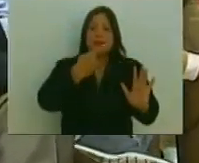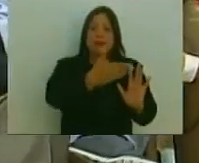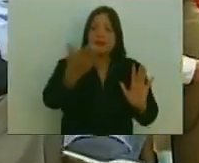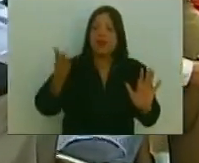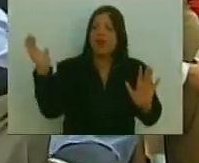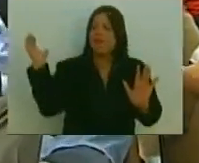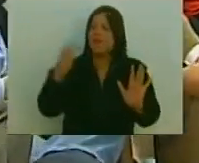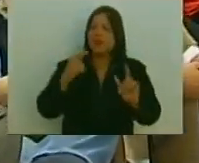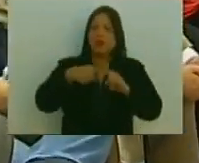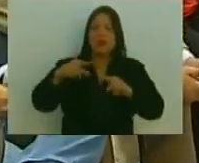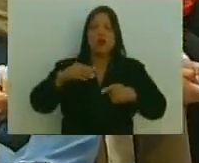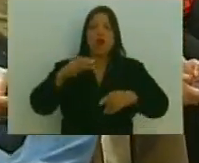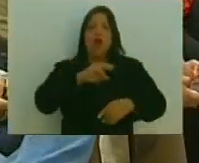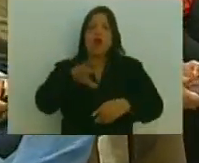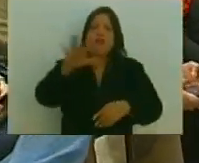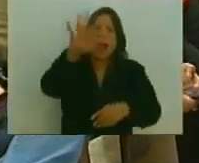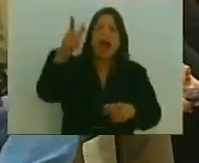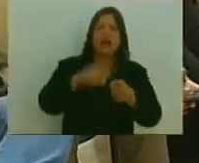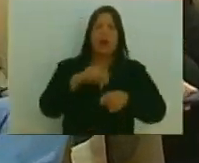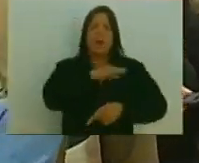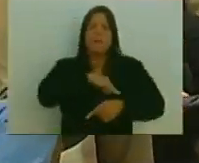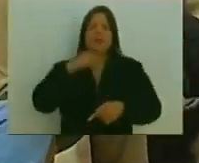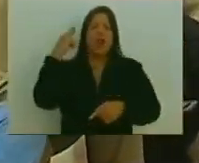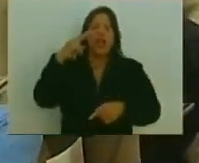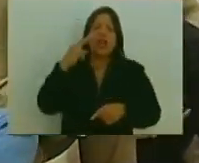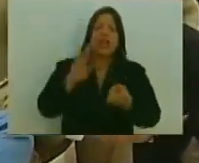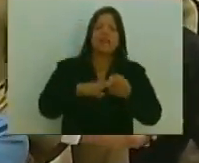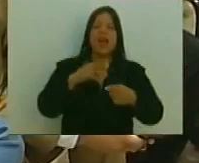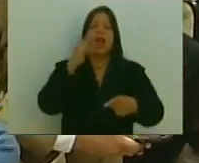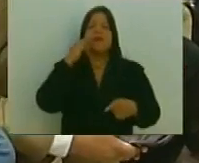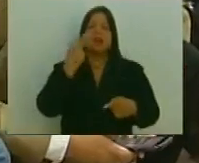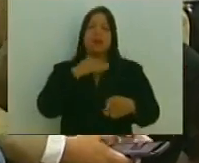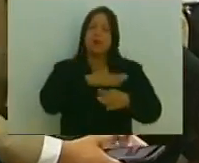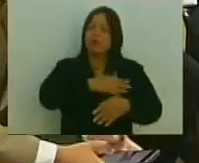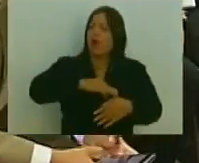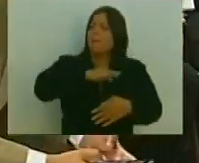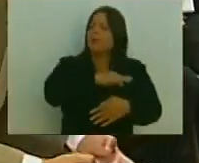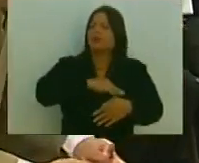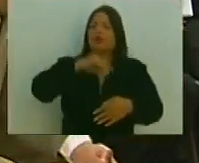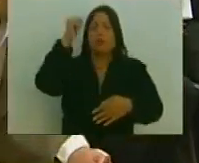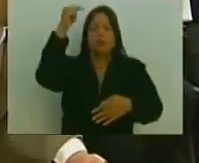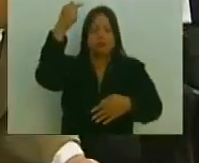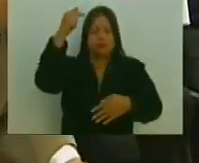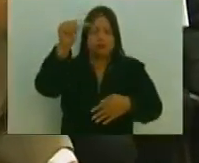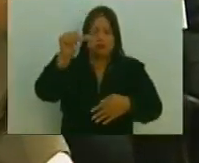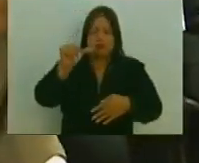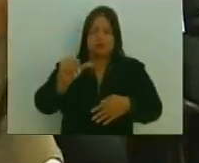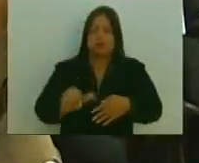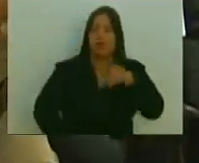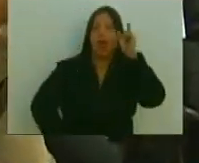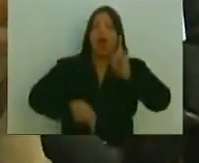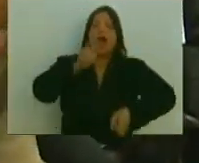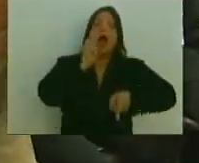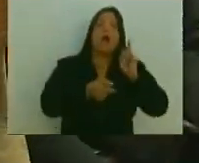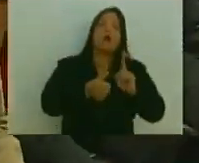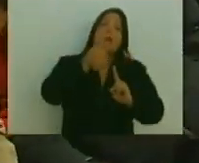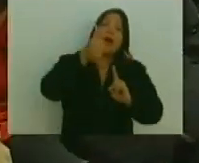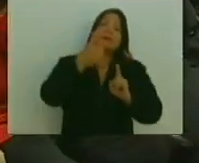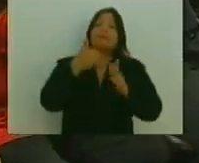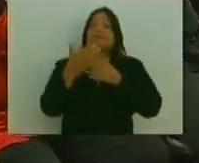vino toda la misión Barrio Adentro, la misión Rivas, todas las misiones, en su medida, algunas más, otras